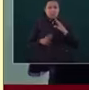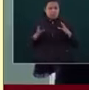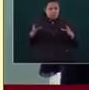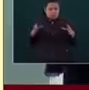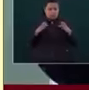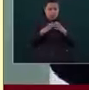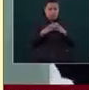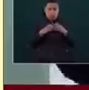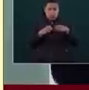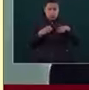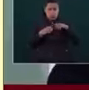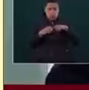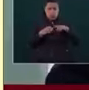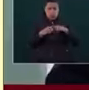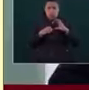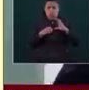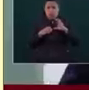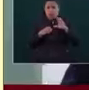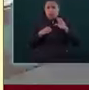Claudio,